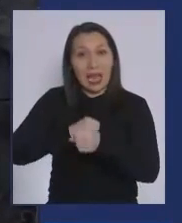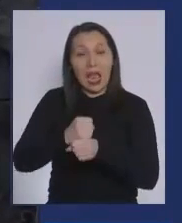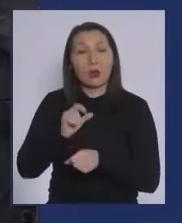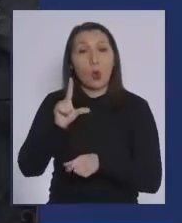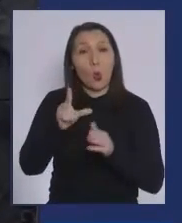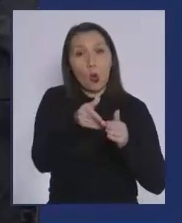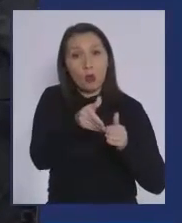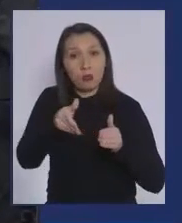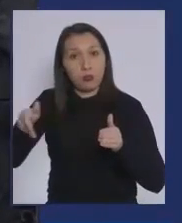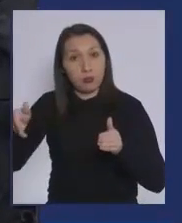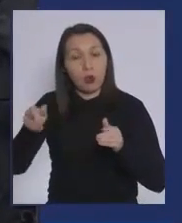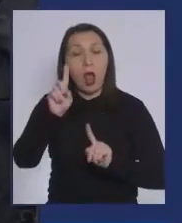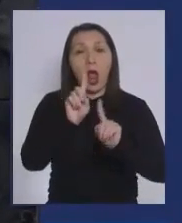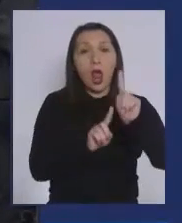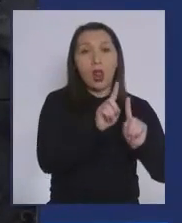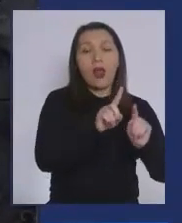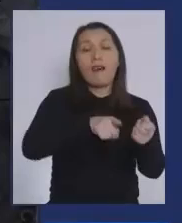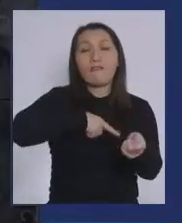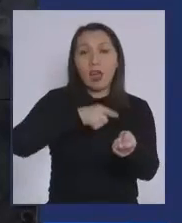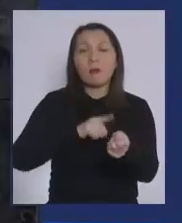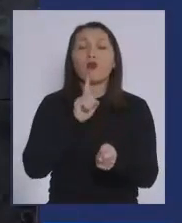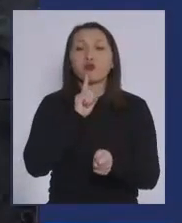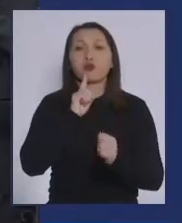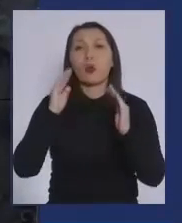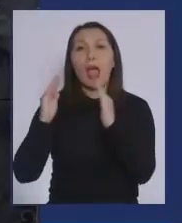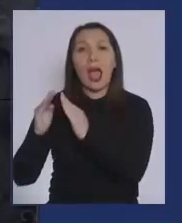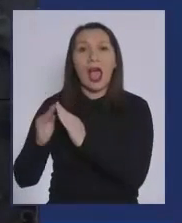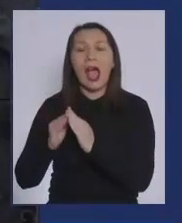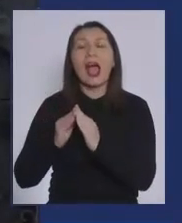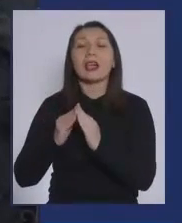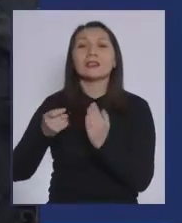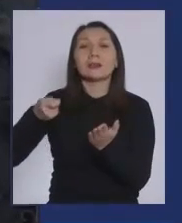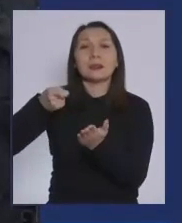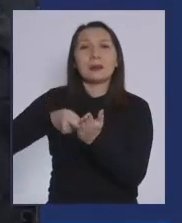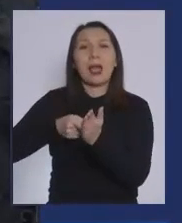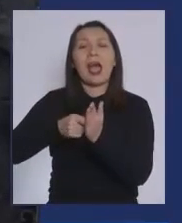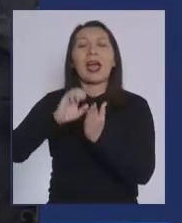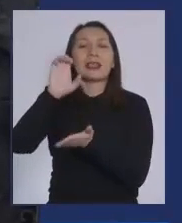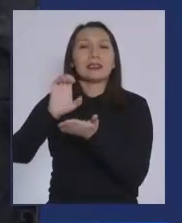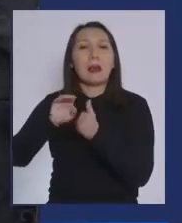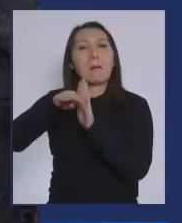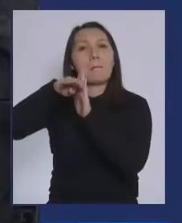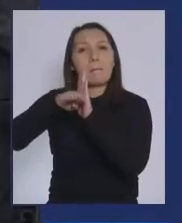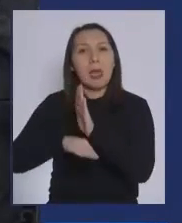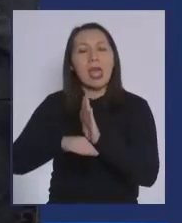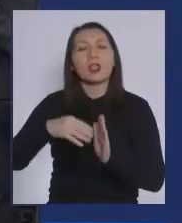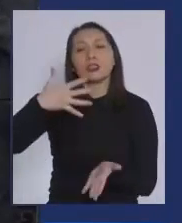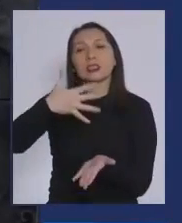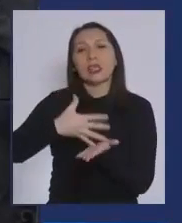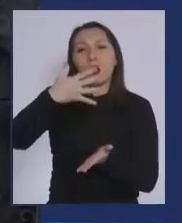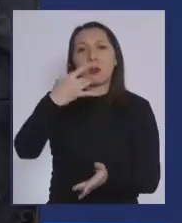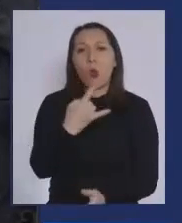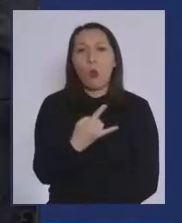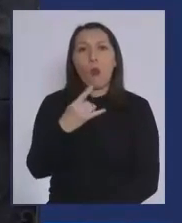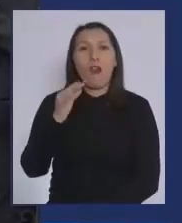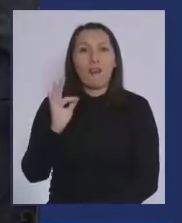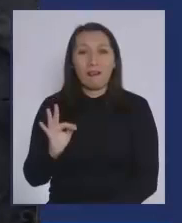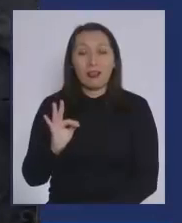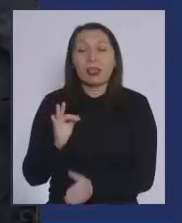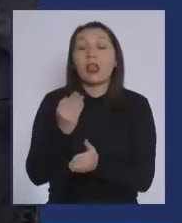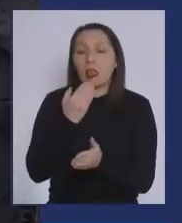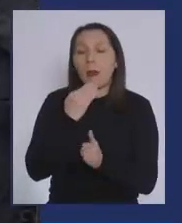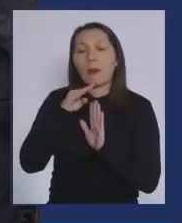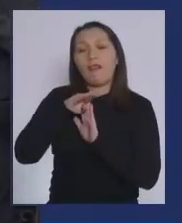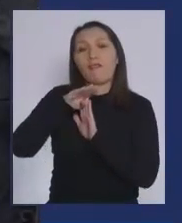aquellas familias que tengan viviendas con avalúo fiscal inferior a 5 mil unidades de momento y que hayan tenido